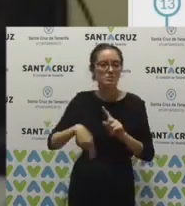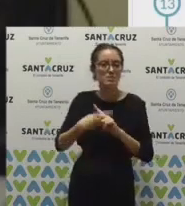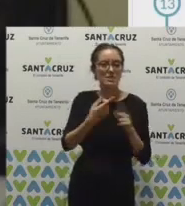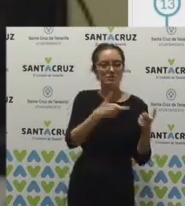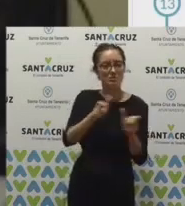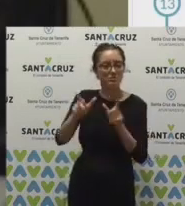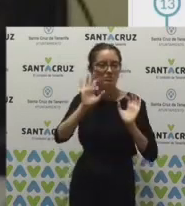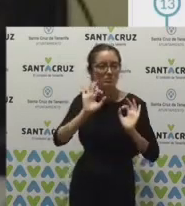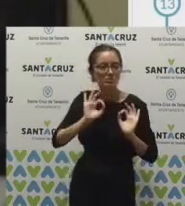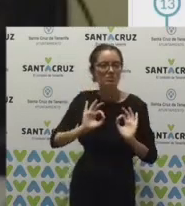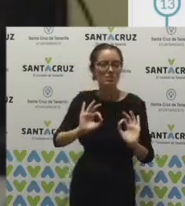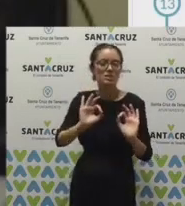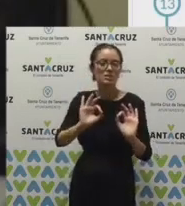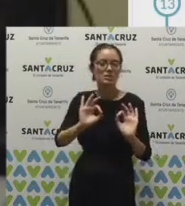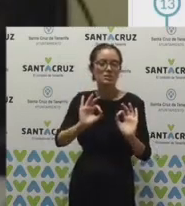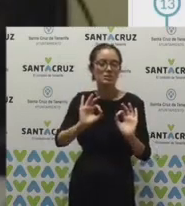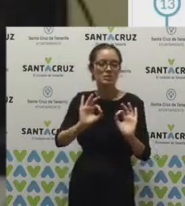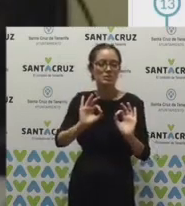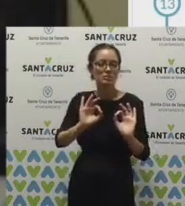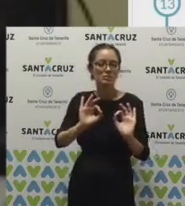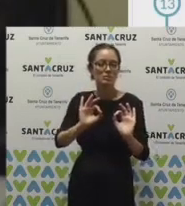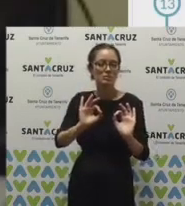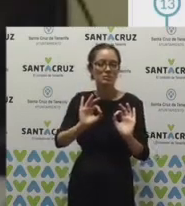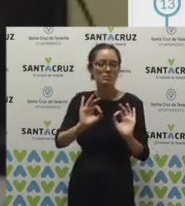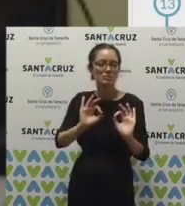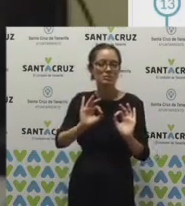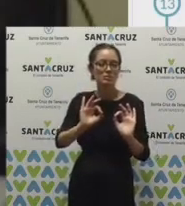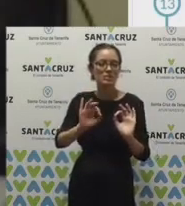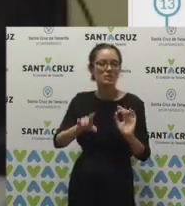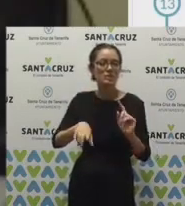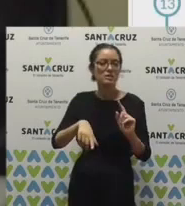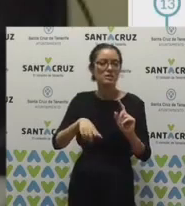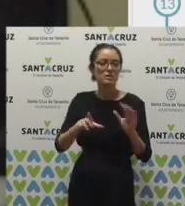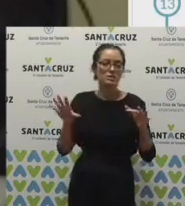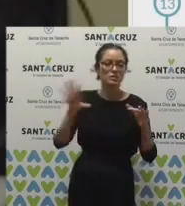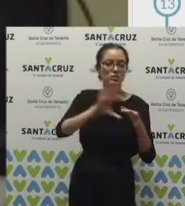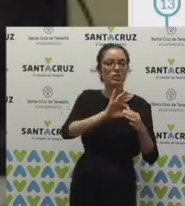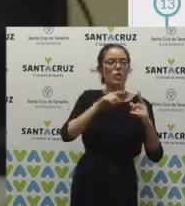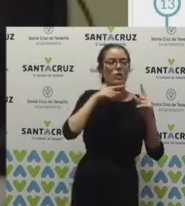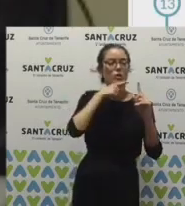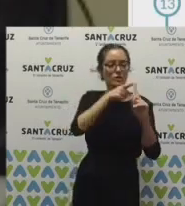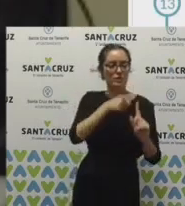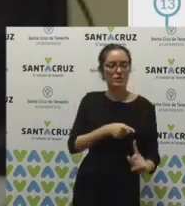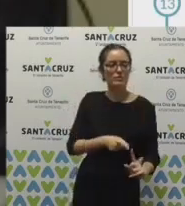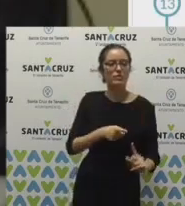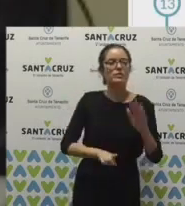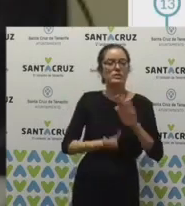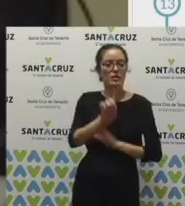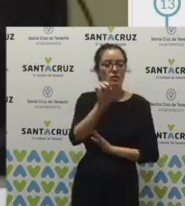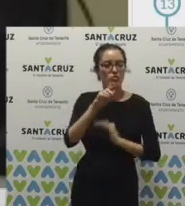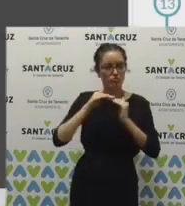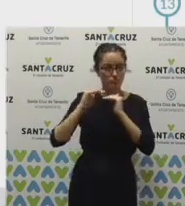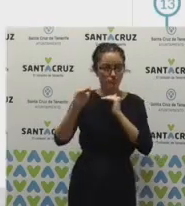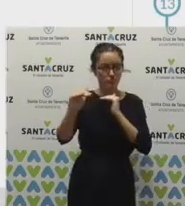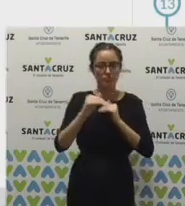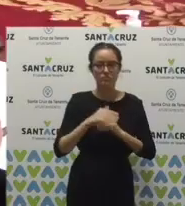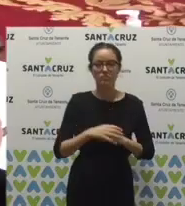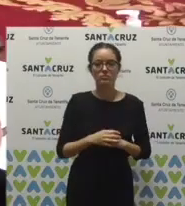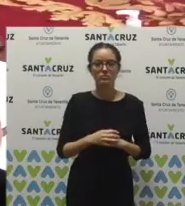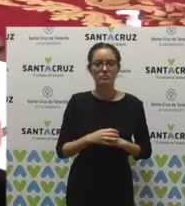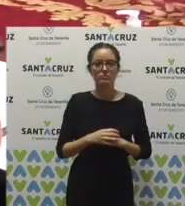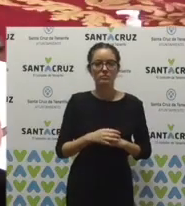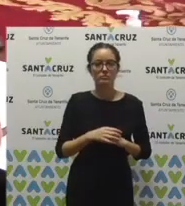vinculando las regulaciones con los objetivos de desarrollo sostenible entre ellos primero